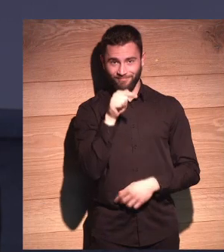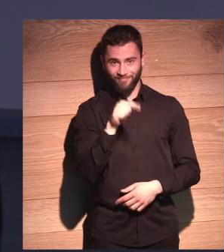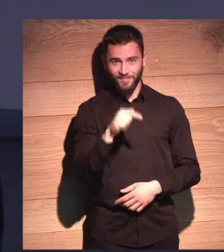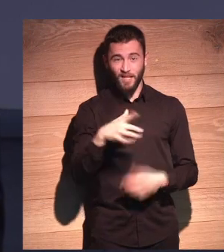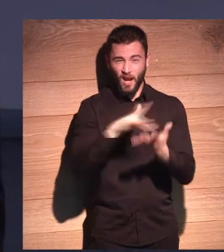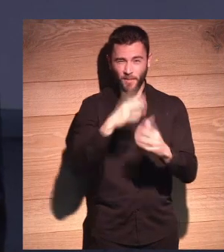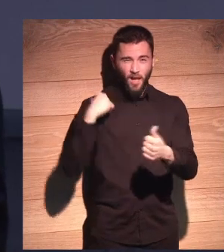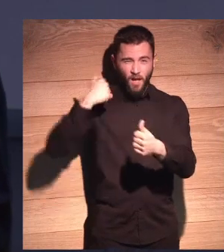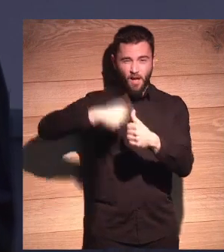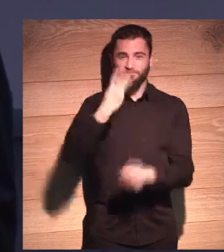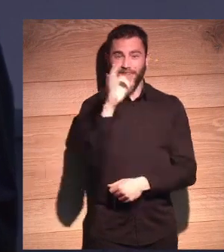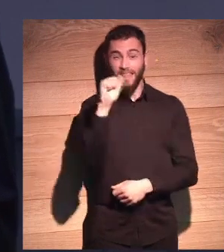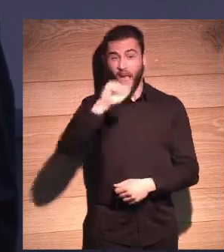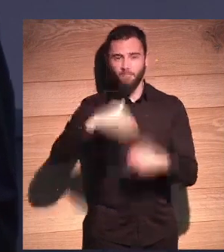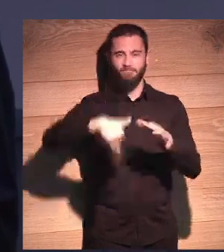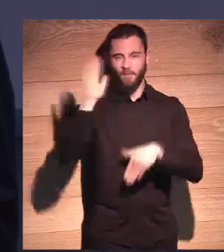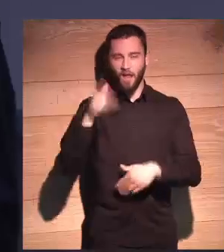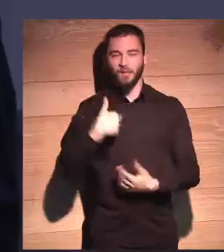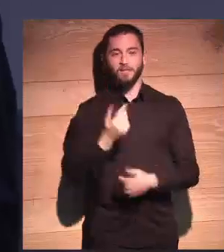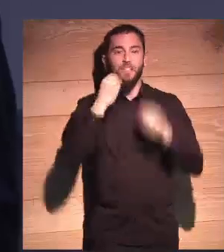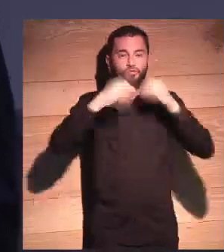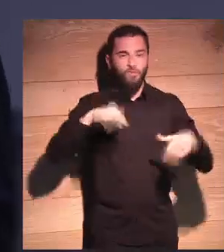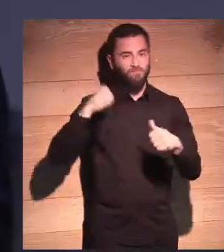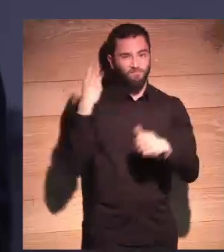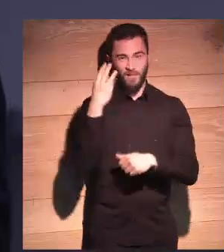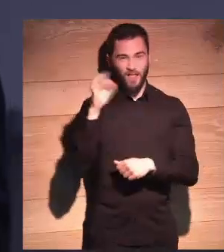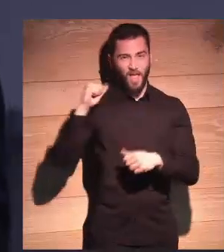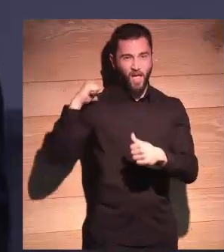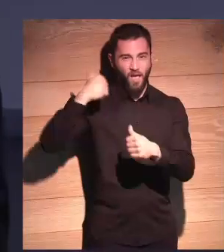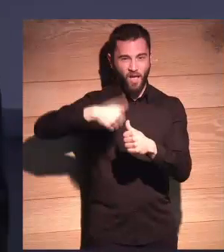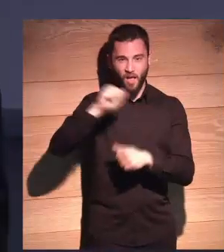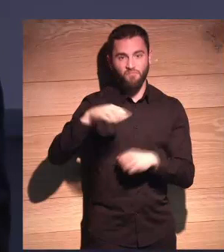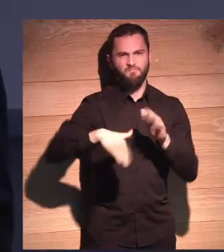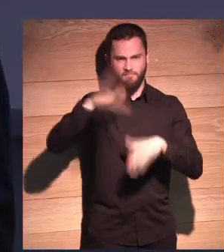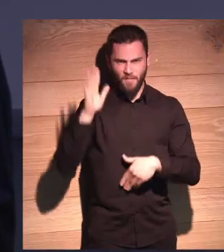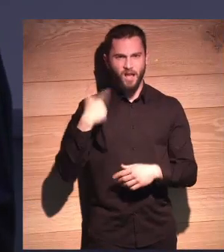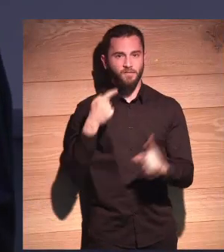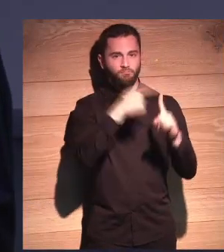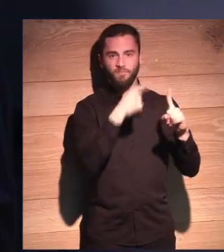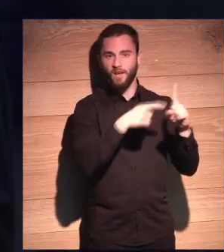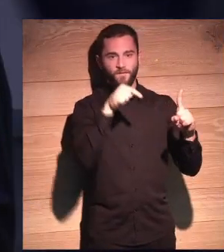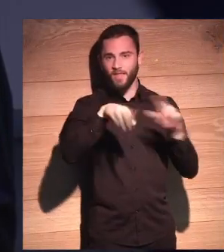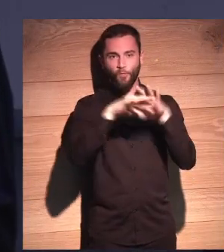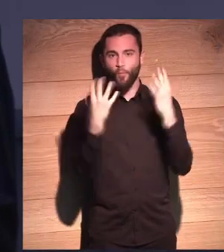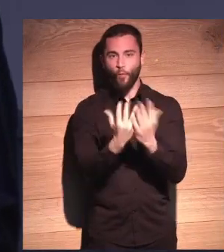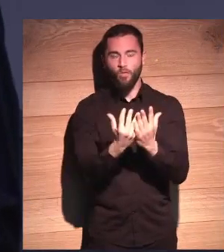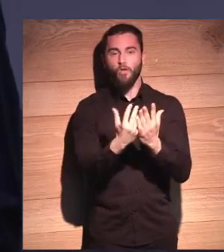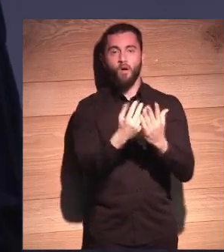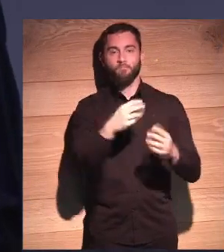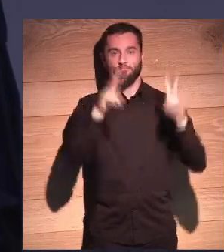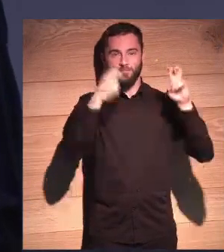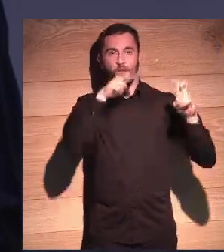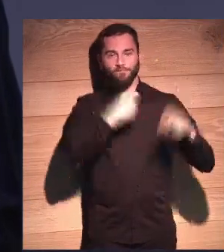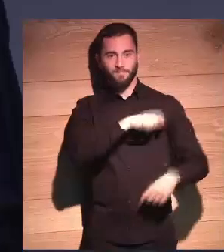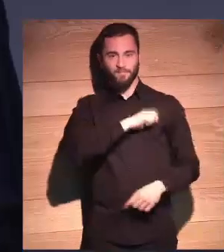más de 30 años de antigüedad y de historia que creemos que ya es referencia para el mundo de habla hispana sobre